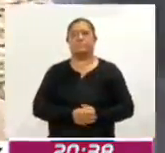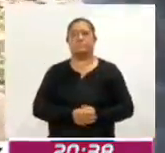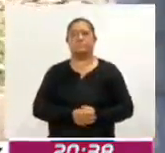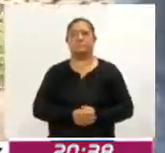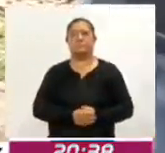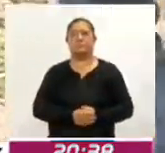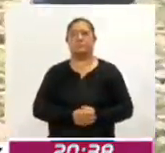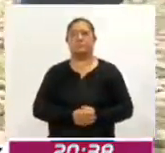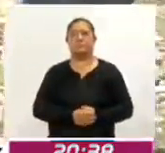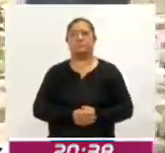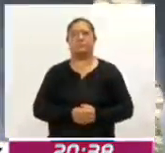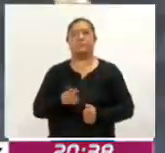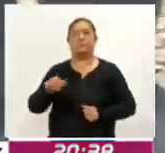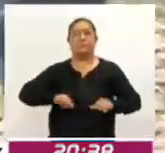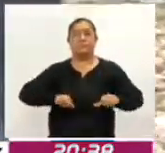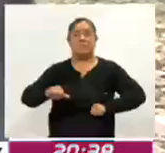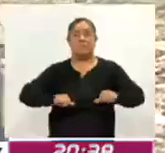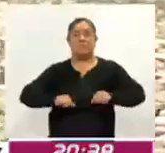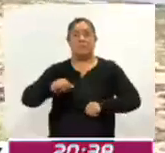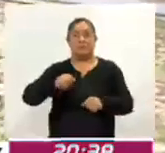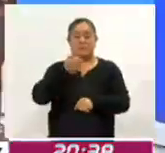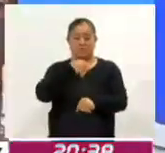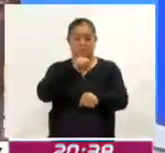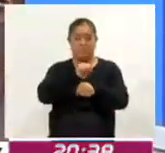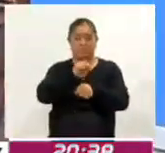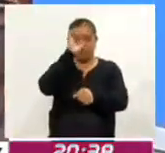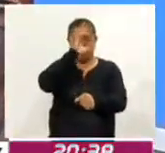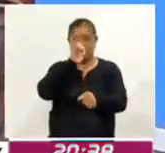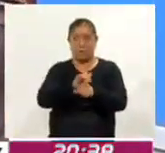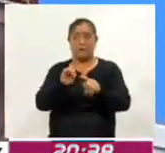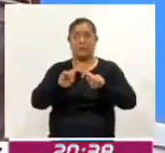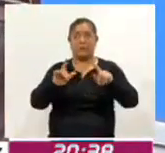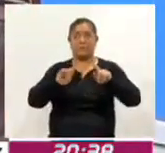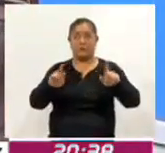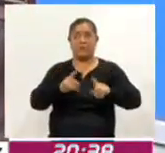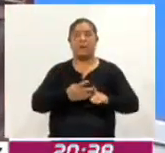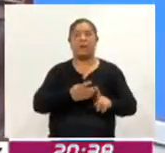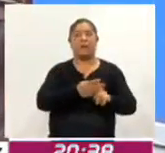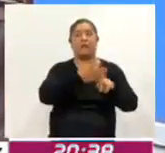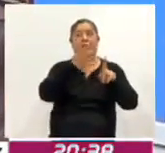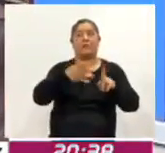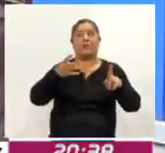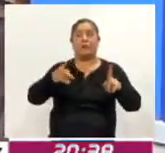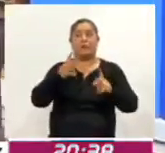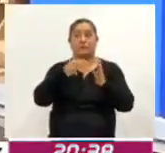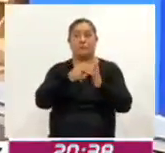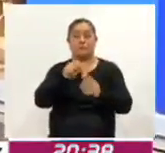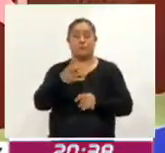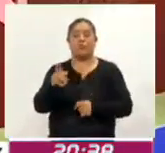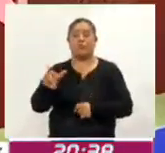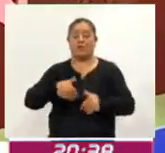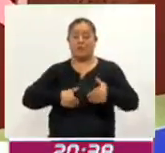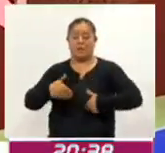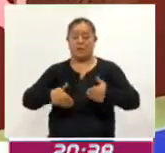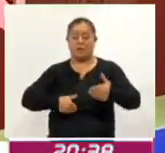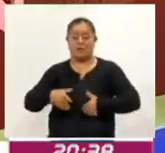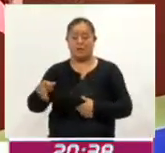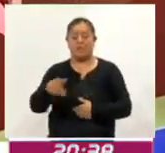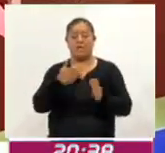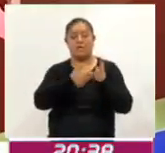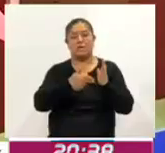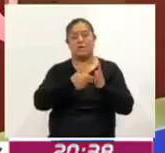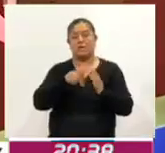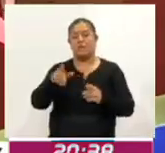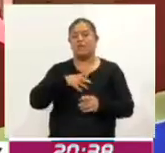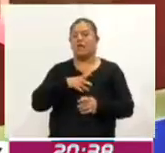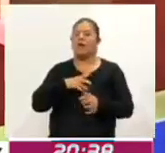En el marco de las actividades de la Semana Cultural Tlaxcala Diversa 2024, se desarrolló el taller de teatro a partir de las narrativas de la